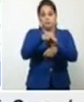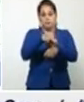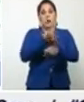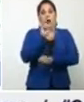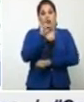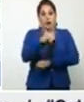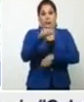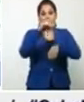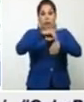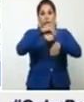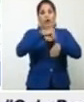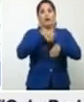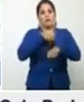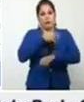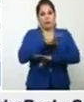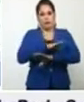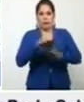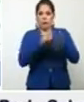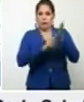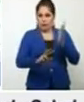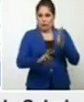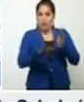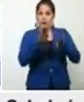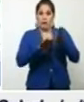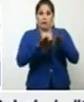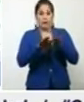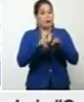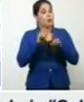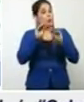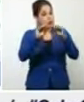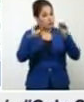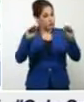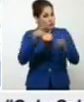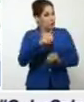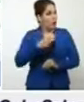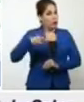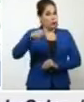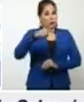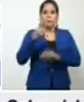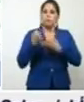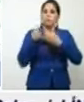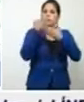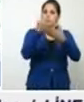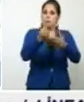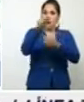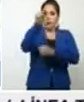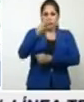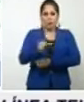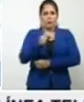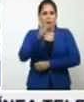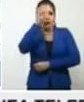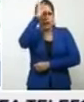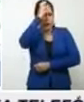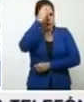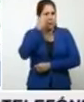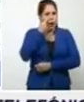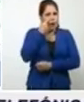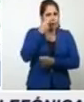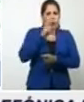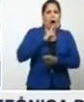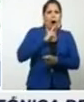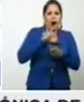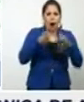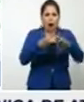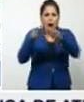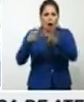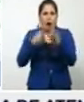de casos de dengue. Y hacía un llamado también a contribuir con el personal de inspección en las